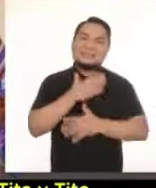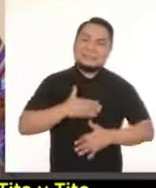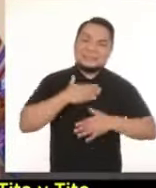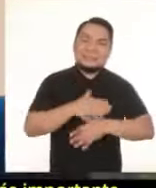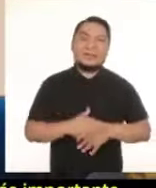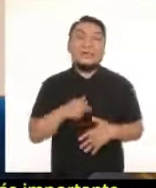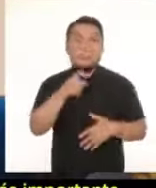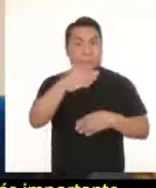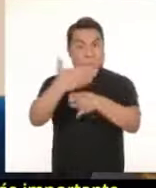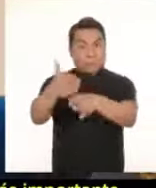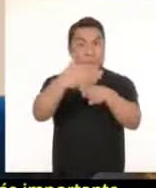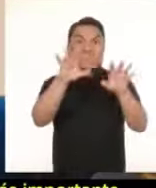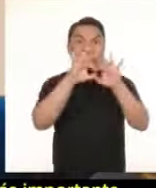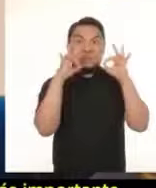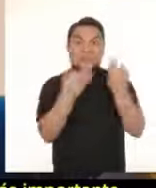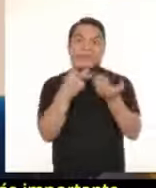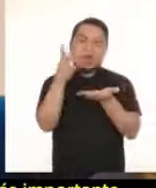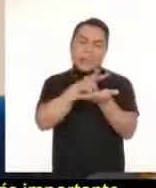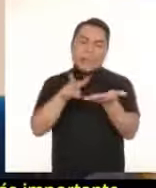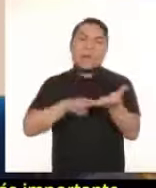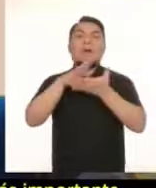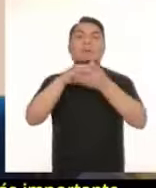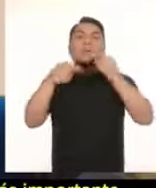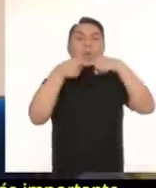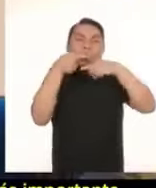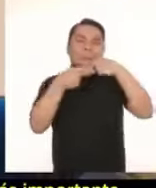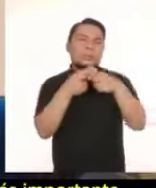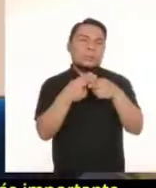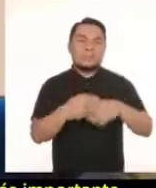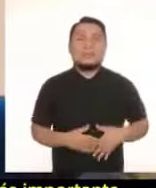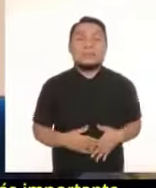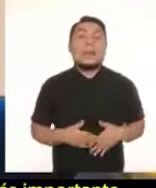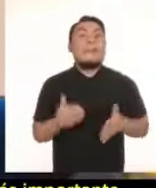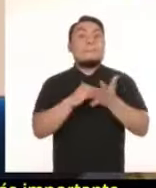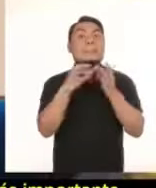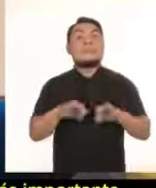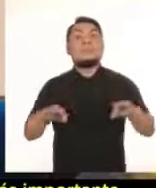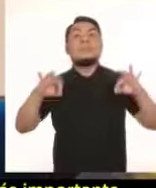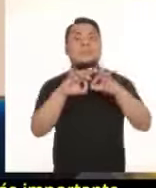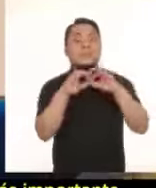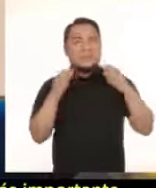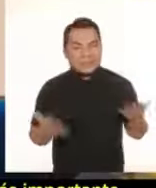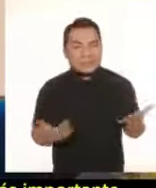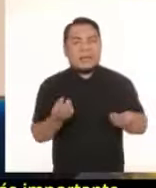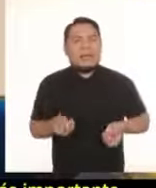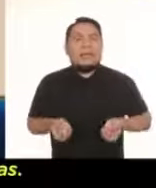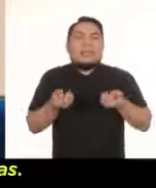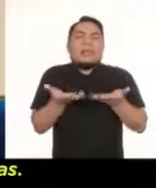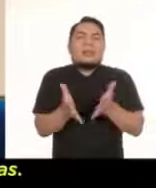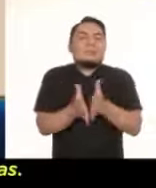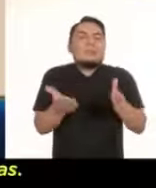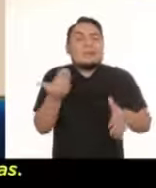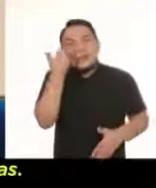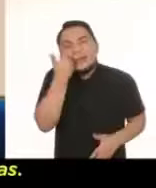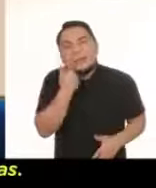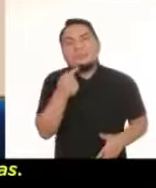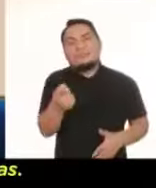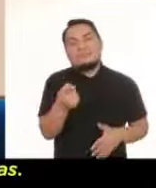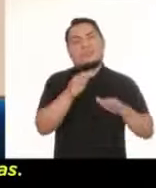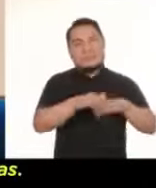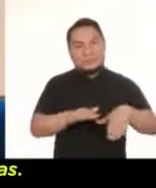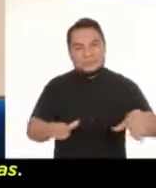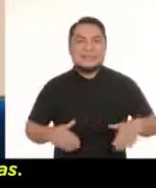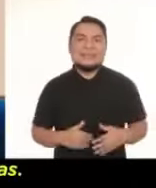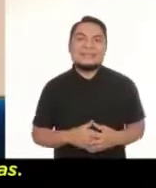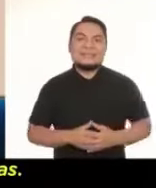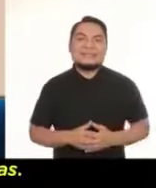Tito. Compartan en familia la lectura de cuentos y lo más importante, denle mucho cariño a